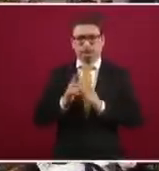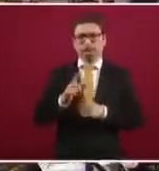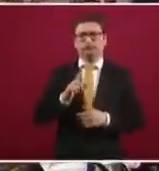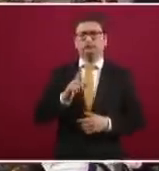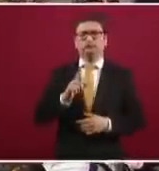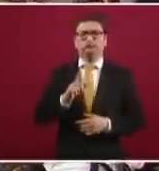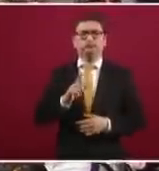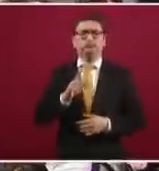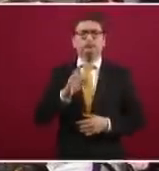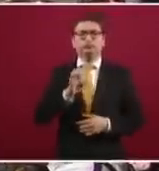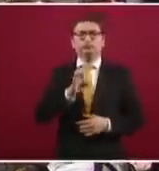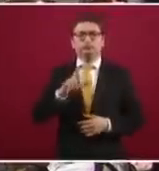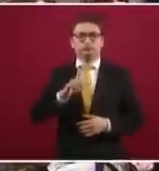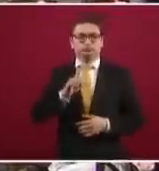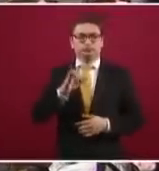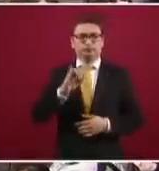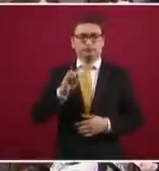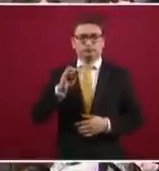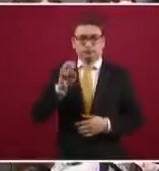Entonces va a haber fiesta